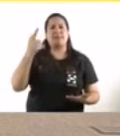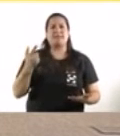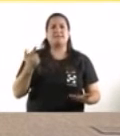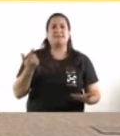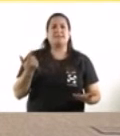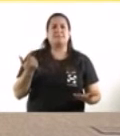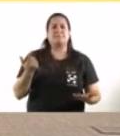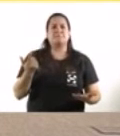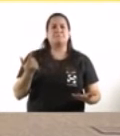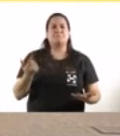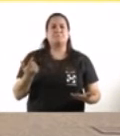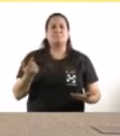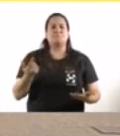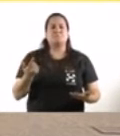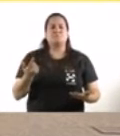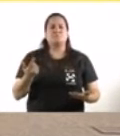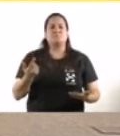no